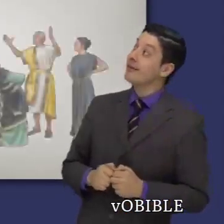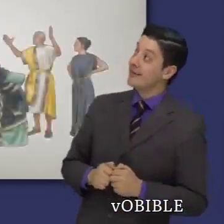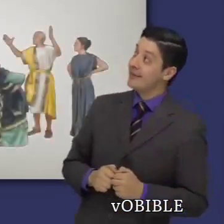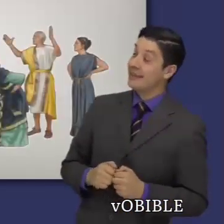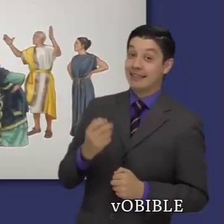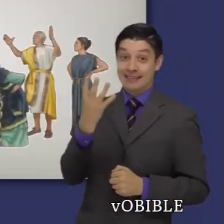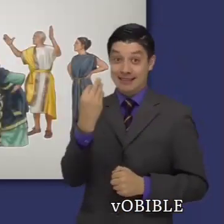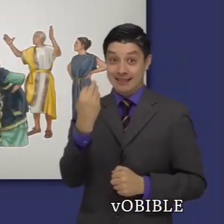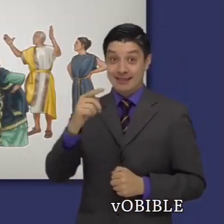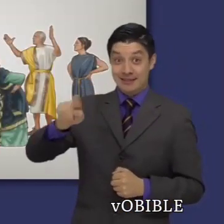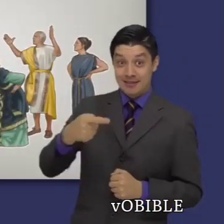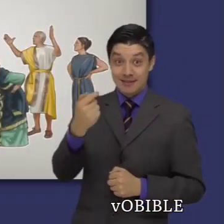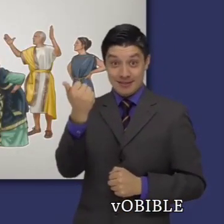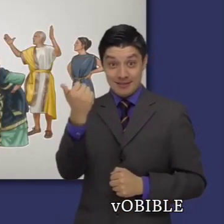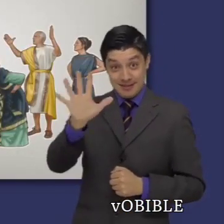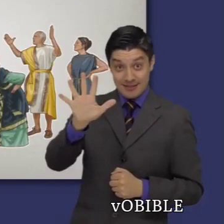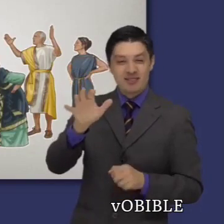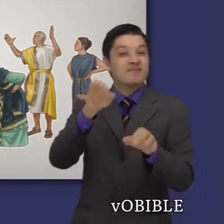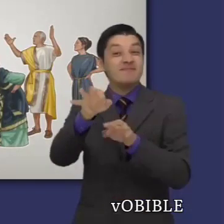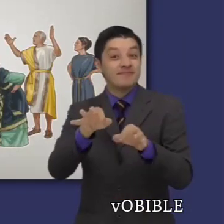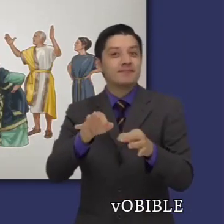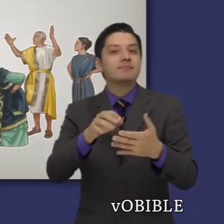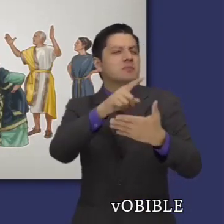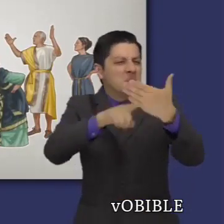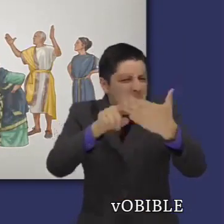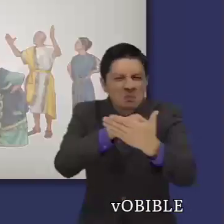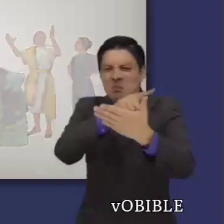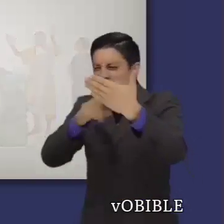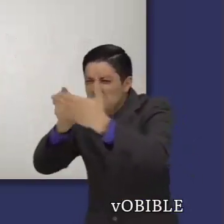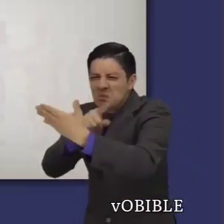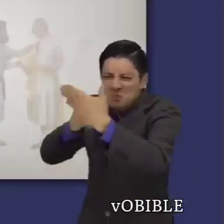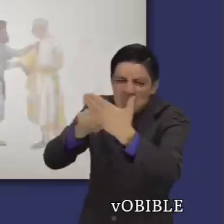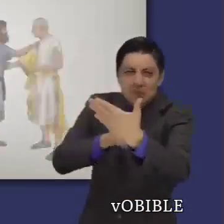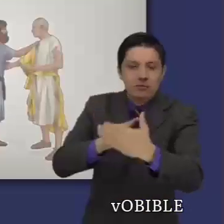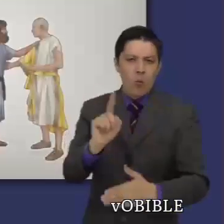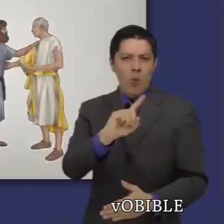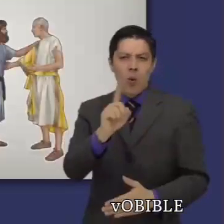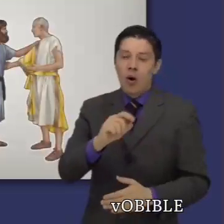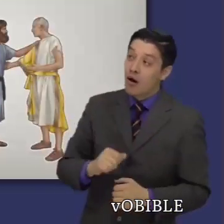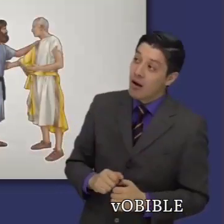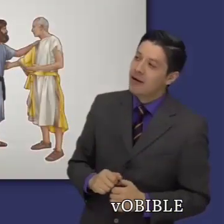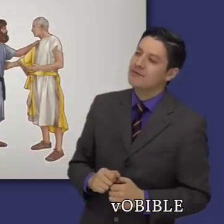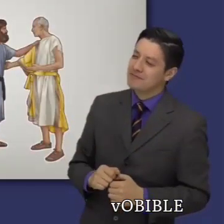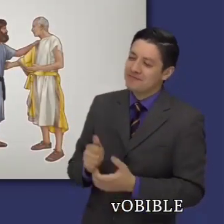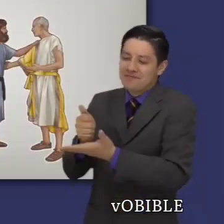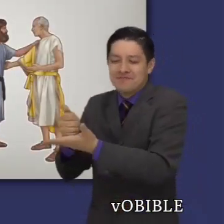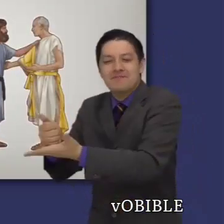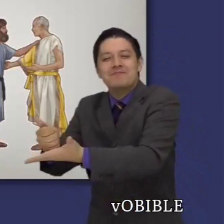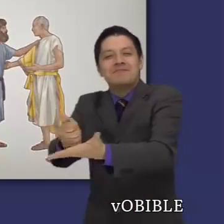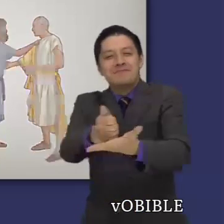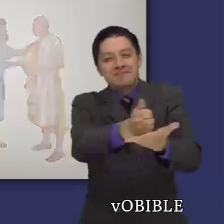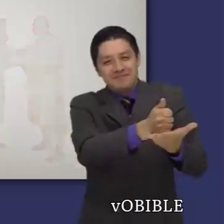En los capítulos 14 y 15, el apóstol les aconseja que, en lugar de juzgarse unos a otros, ayuden a los que son débiles.